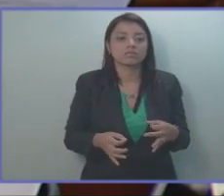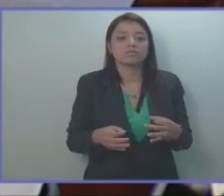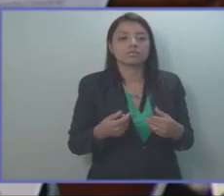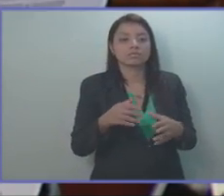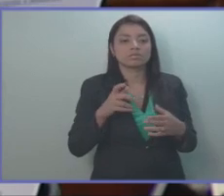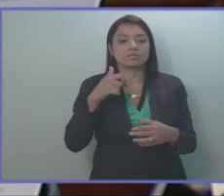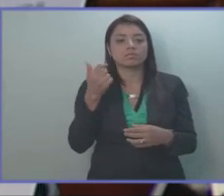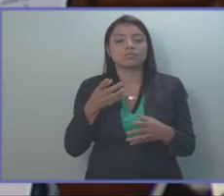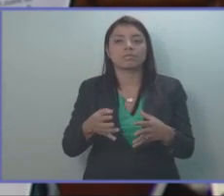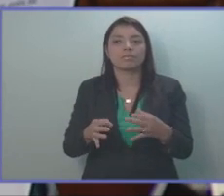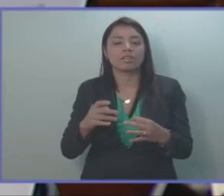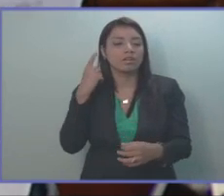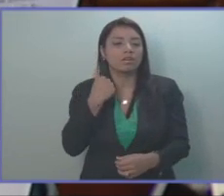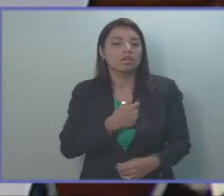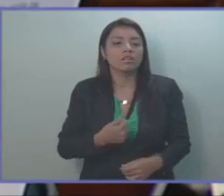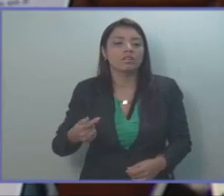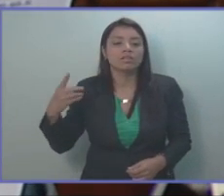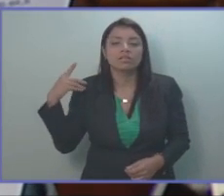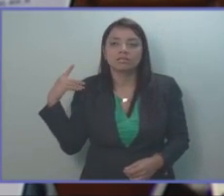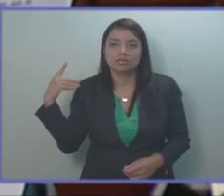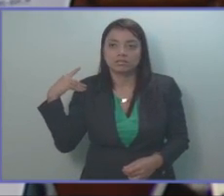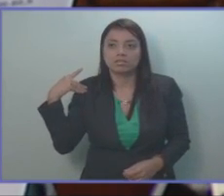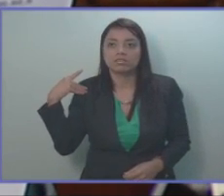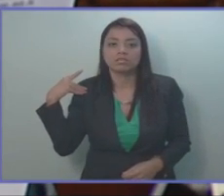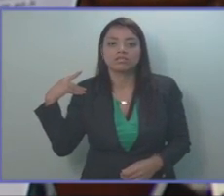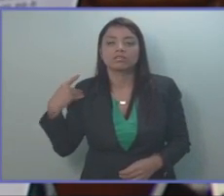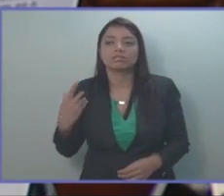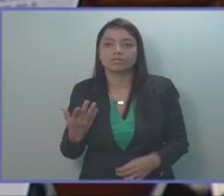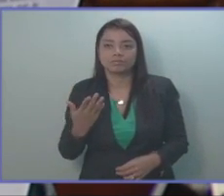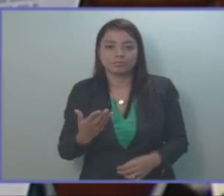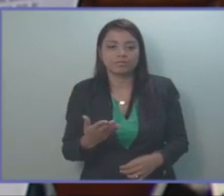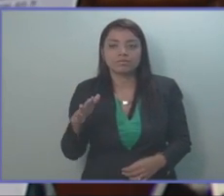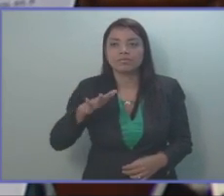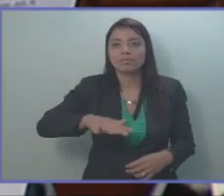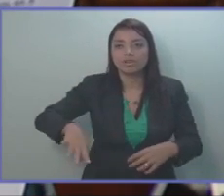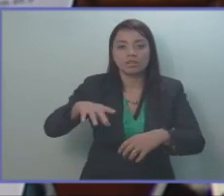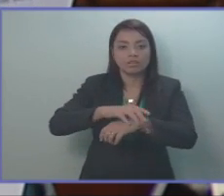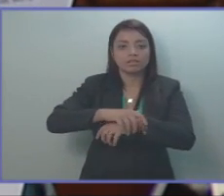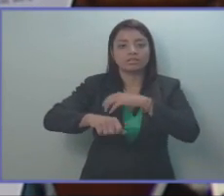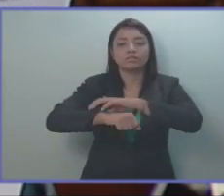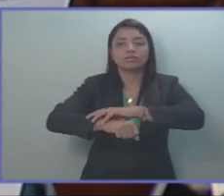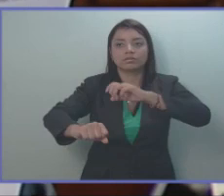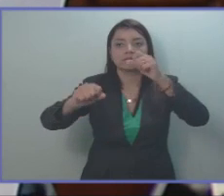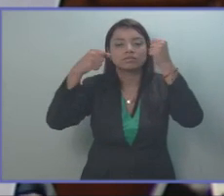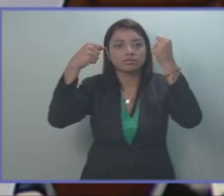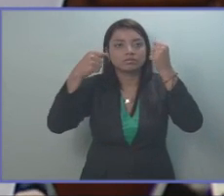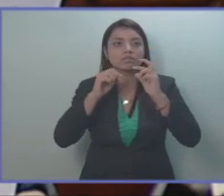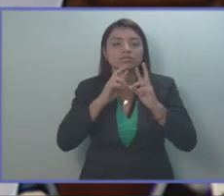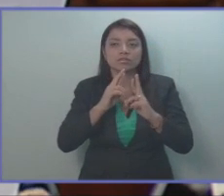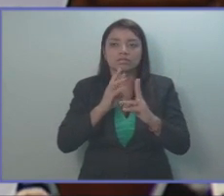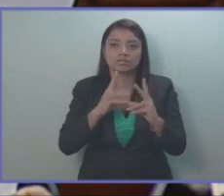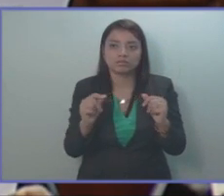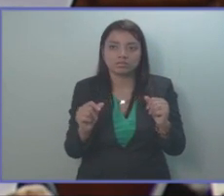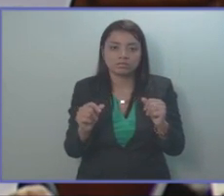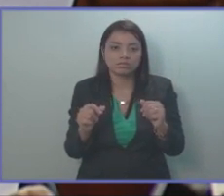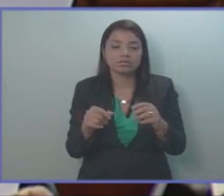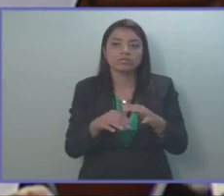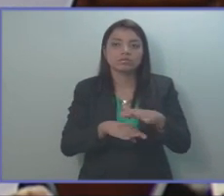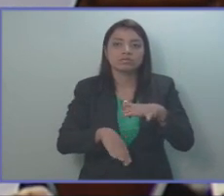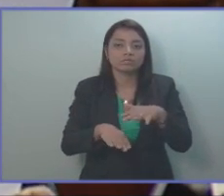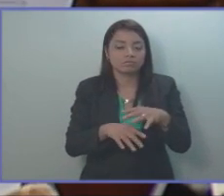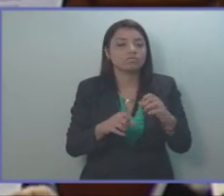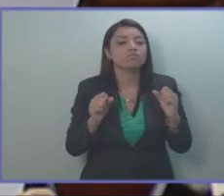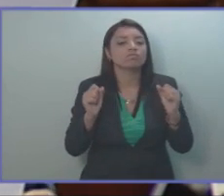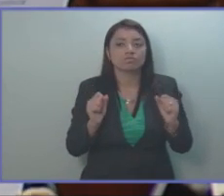siguiente. El director del centro penitenciario, mediante resolución fundada,